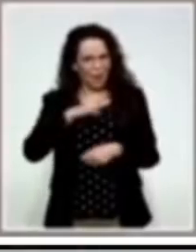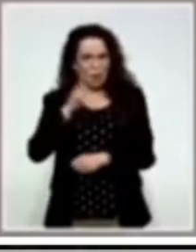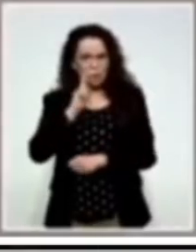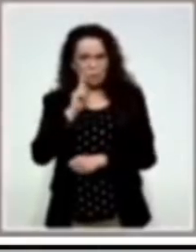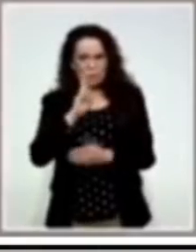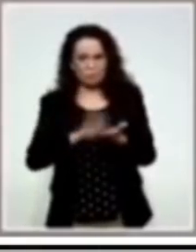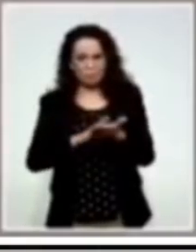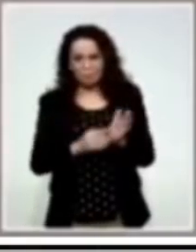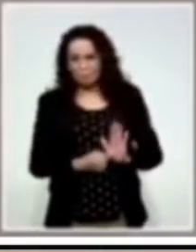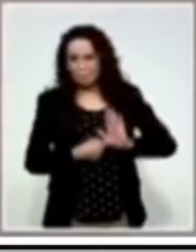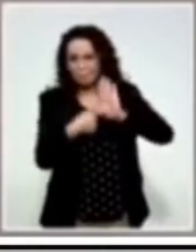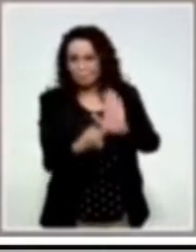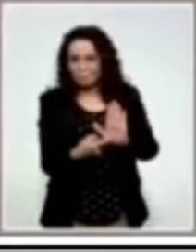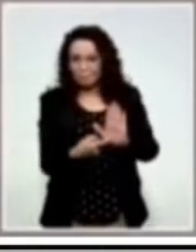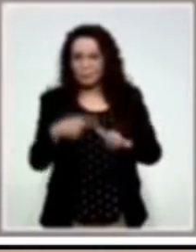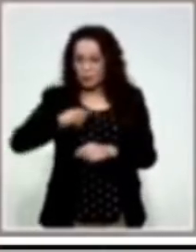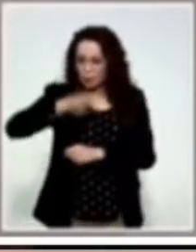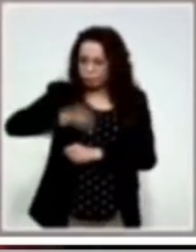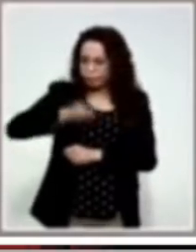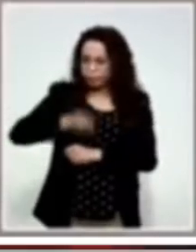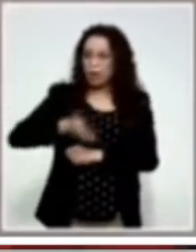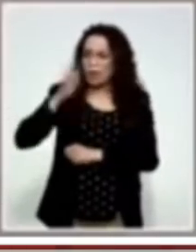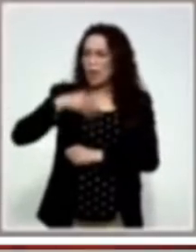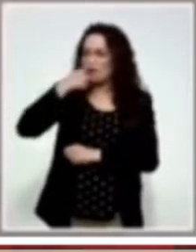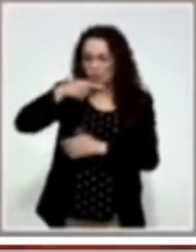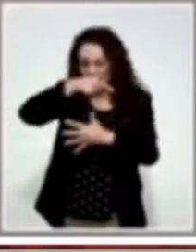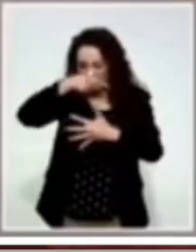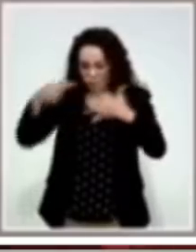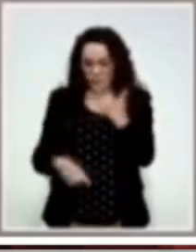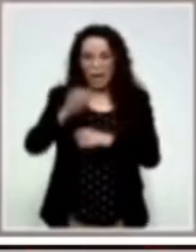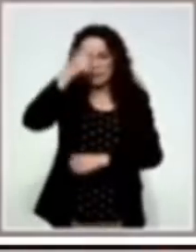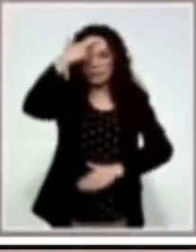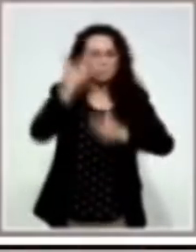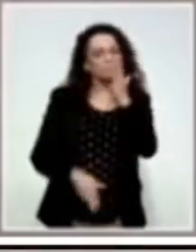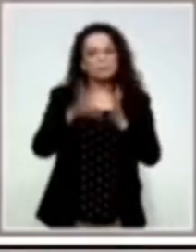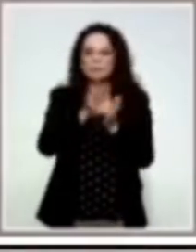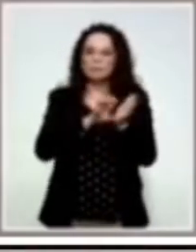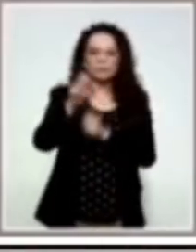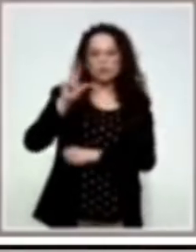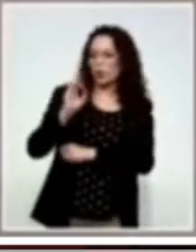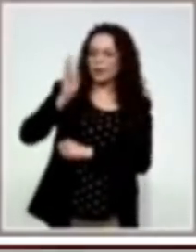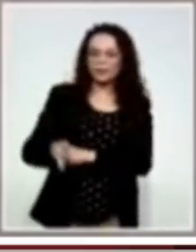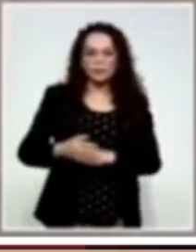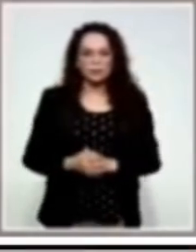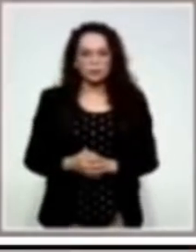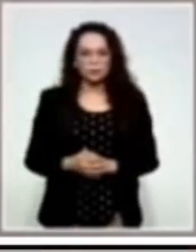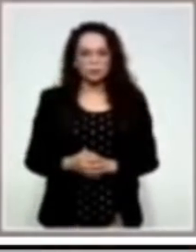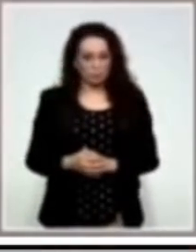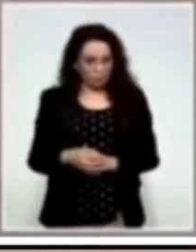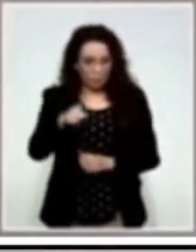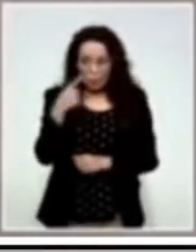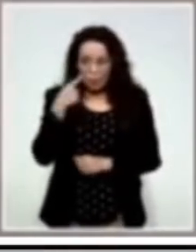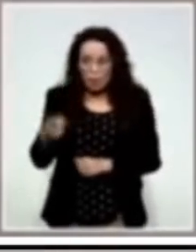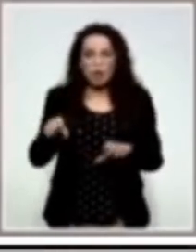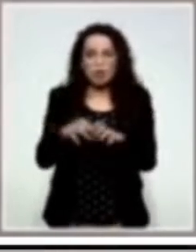totalmente demostrable. Y simplemente en la Corte. Simplemente vean ustedes que no están resolviendo los asuntos. ¿Cómo no están resolviendo? Se